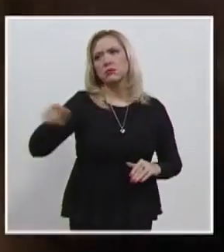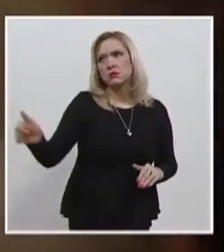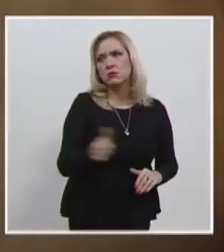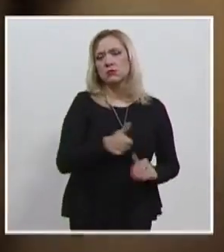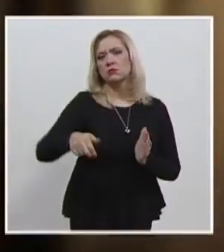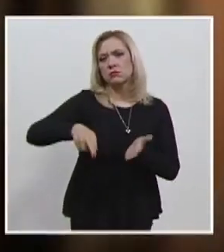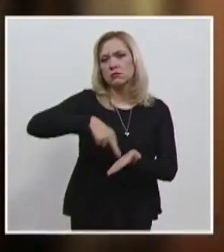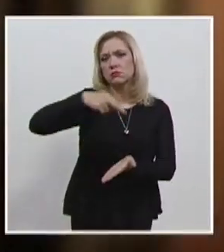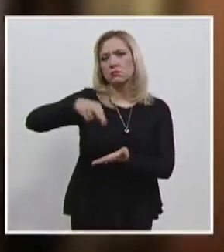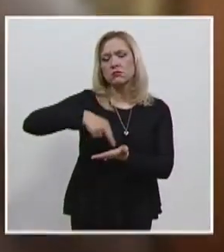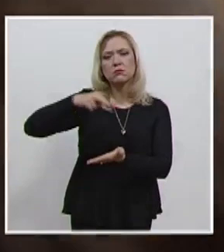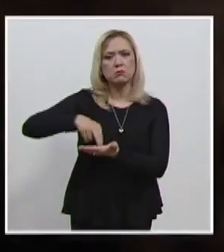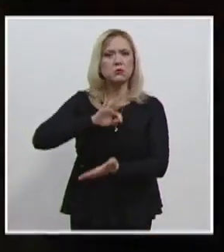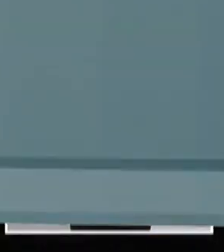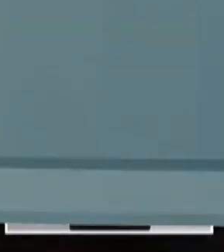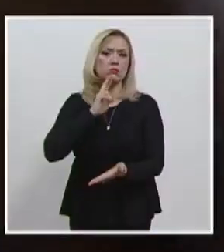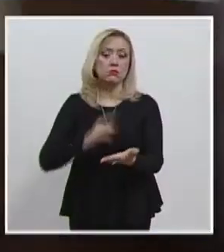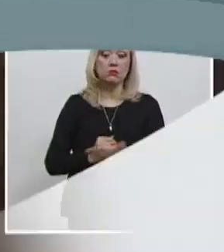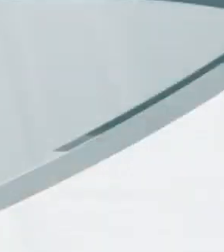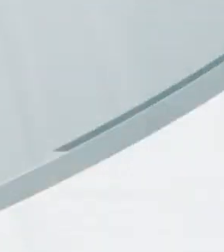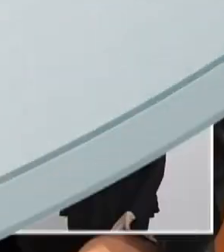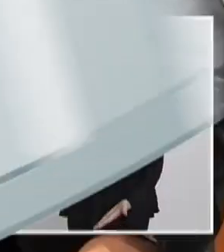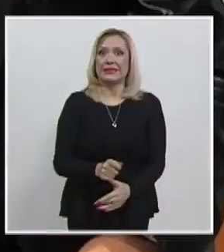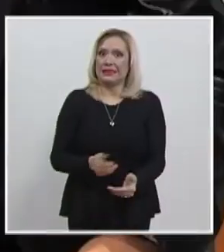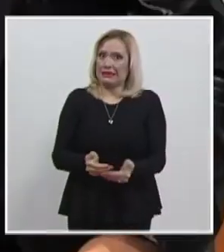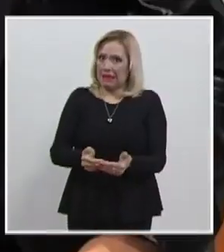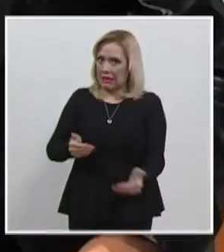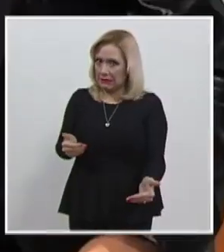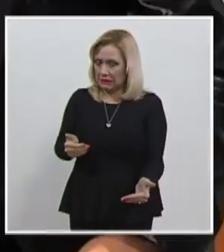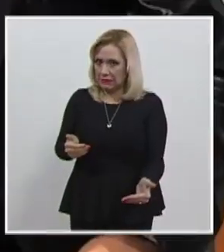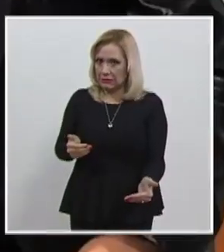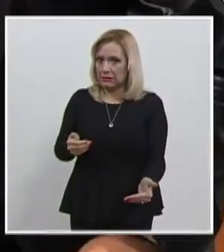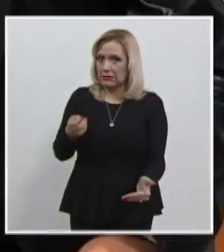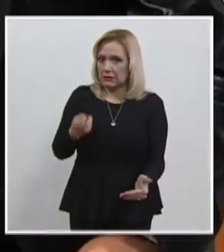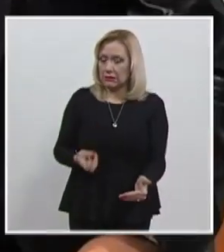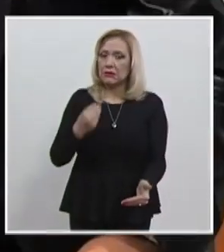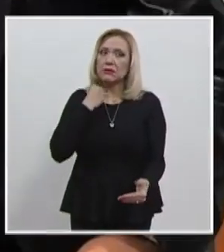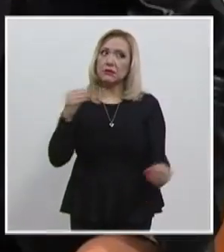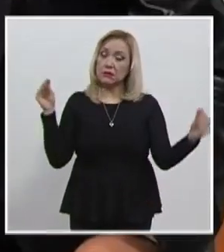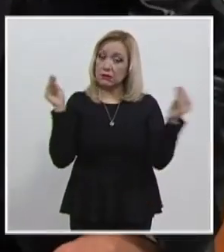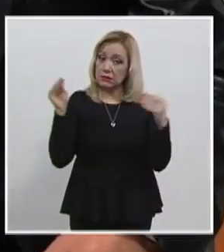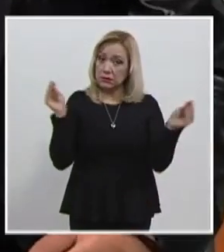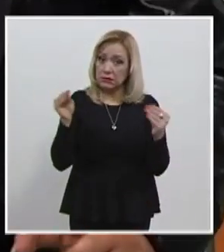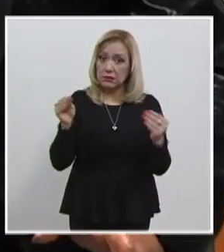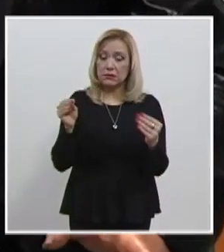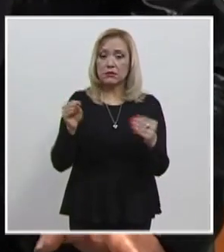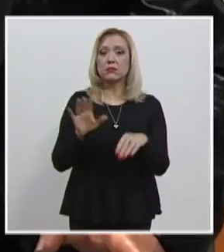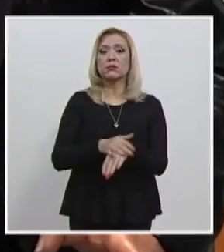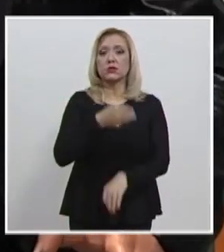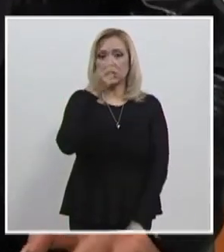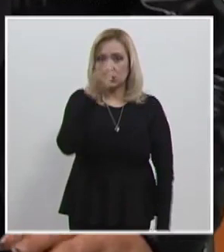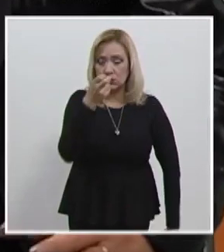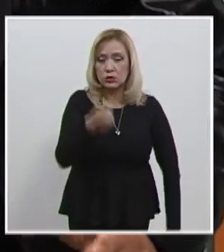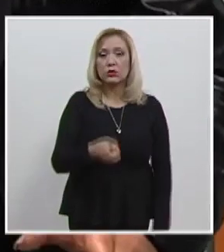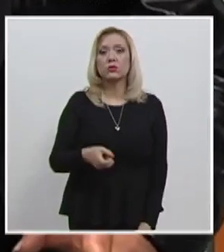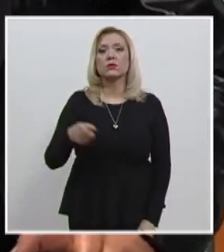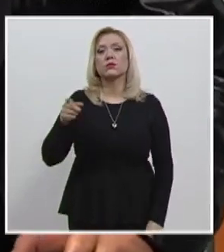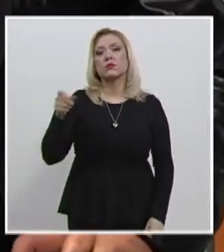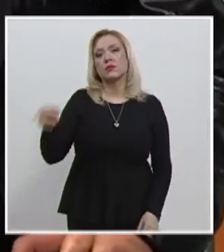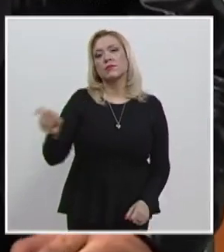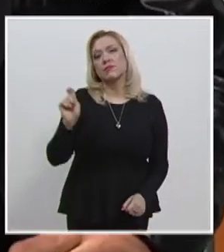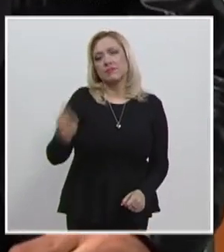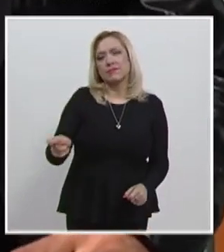la sentencia en este caso advierto que sus defensas ya sea